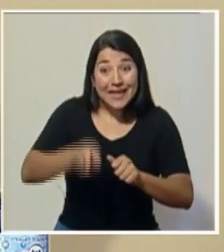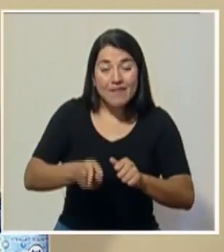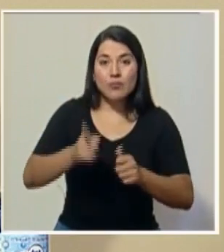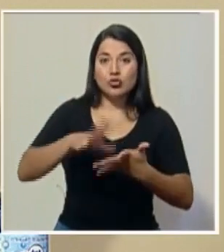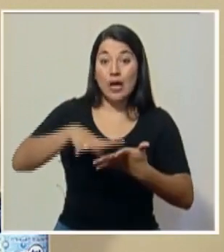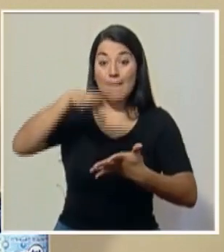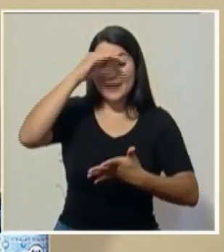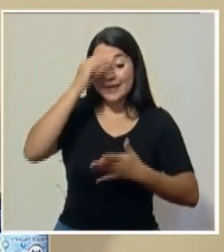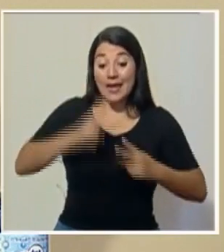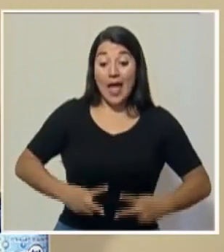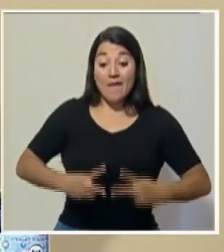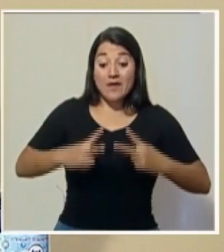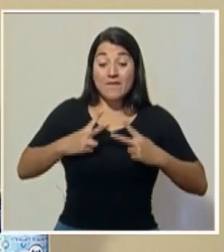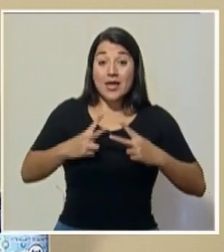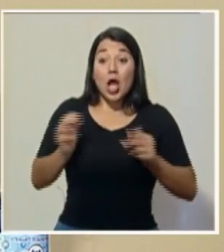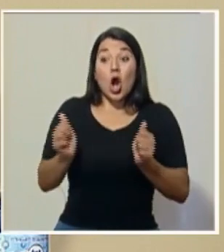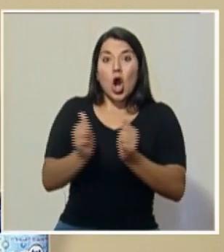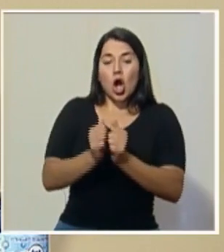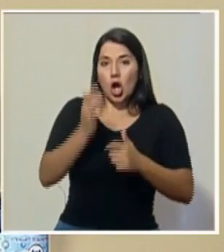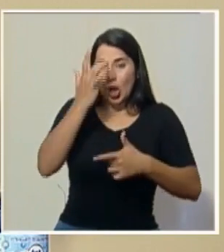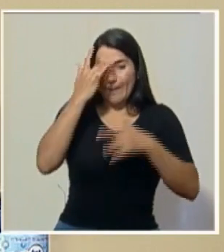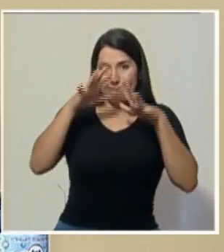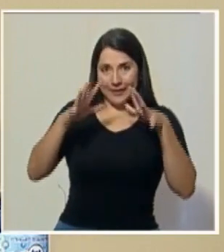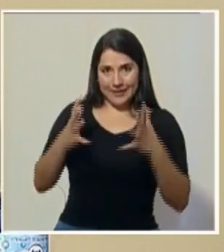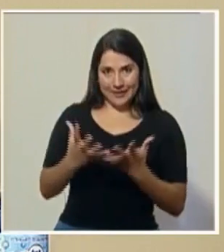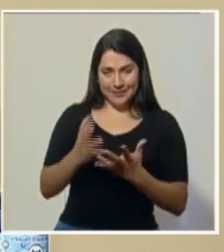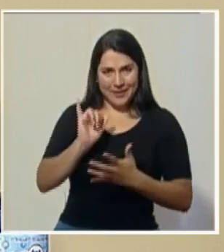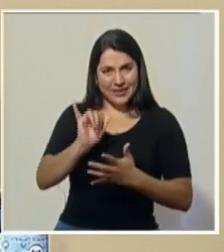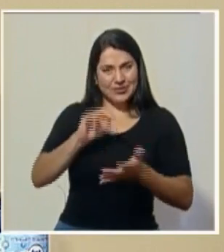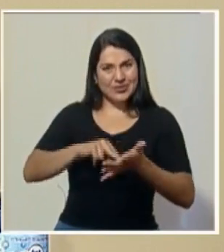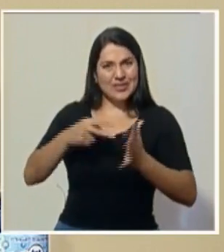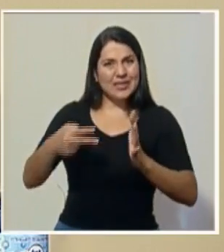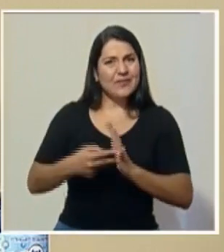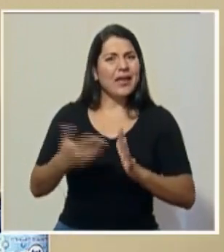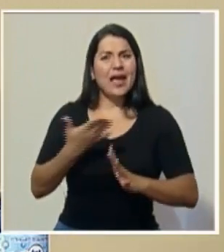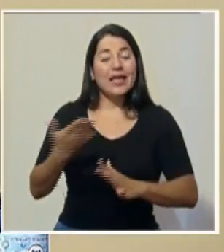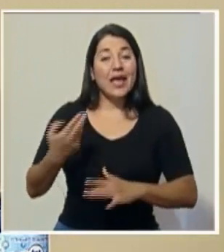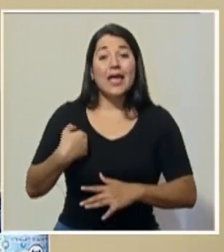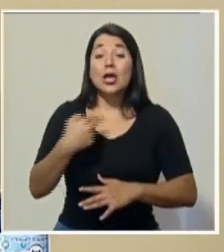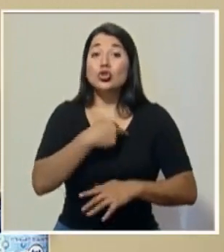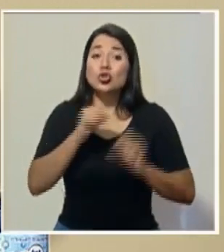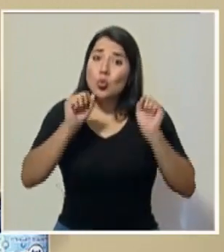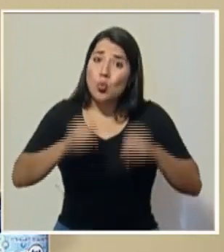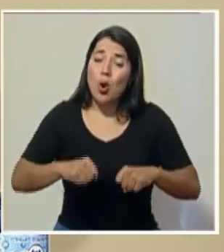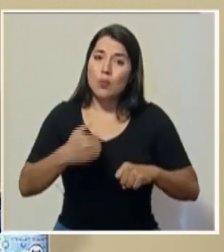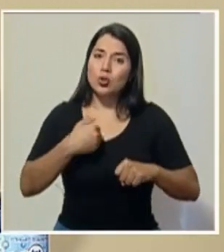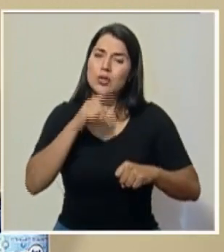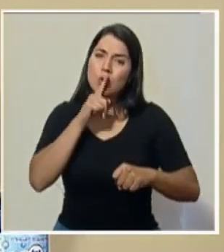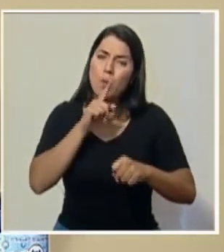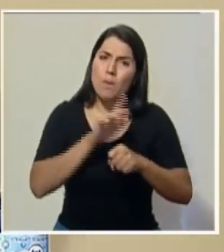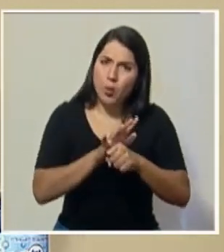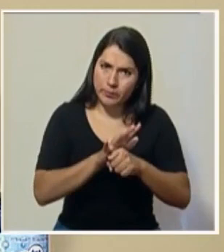de la pandemia, y que eso conlleva justamente que podamos tener esos compromisos para